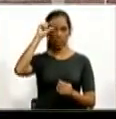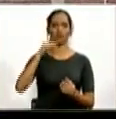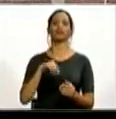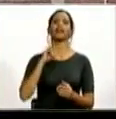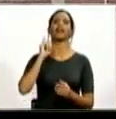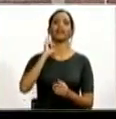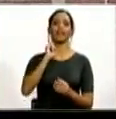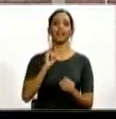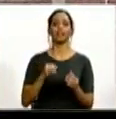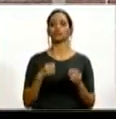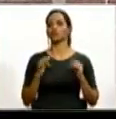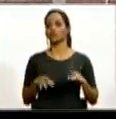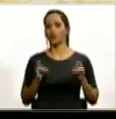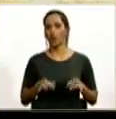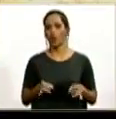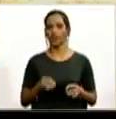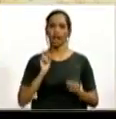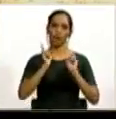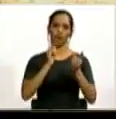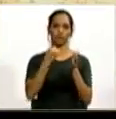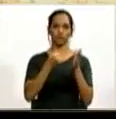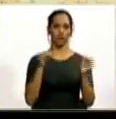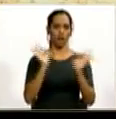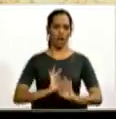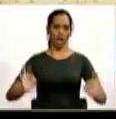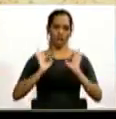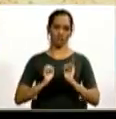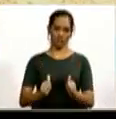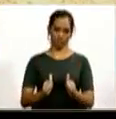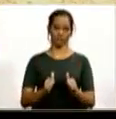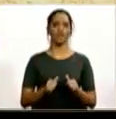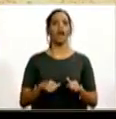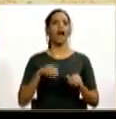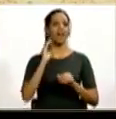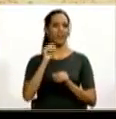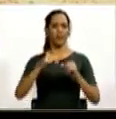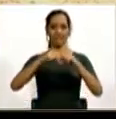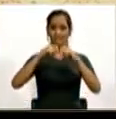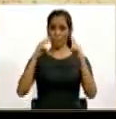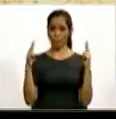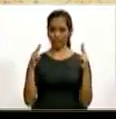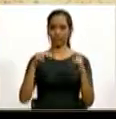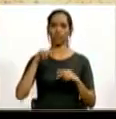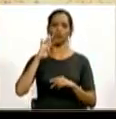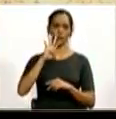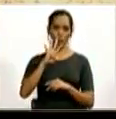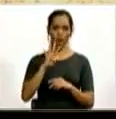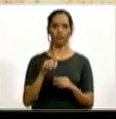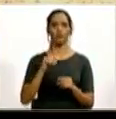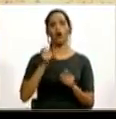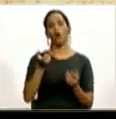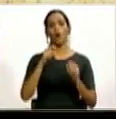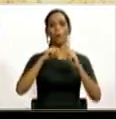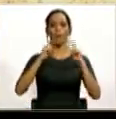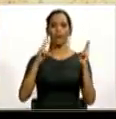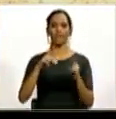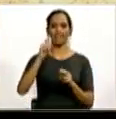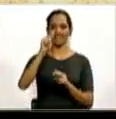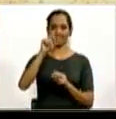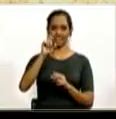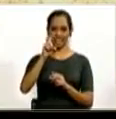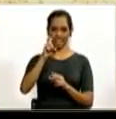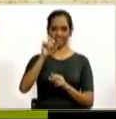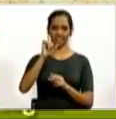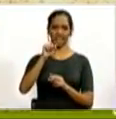algunas instituciones que no lo están haciendo nada bien. En esta oportunidad hablaremos del puente cuatricentenario o puente Texaco por una estación de gasolina que está